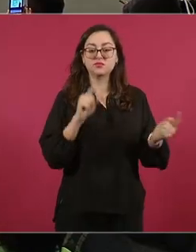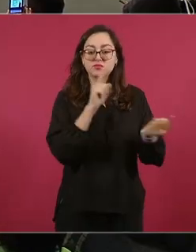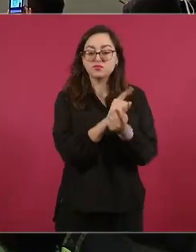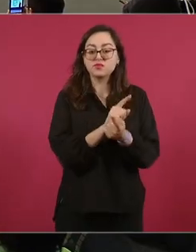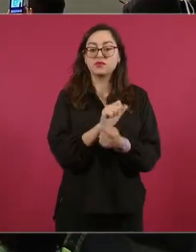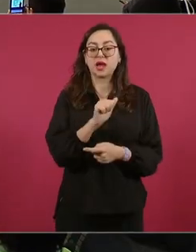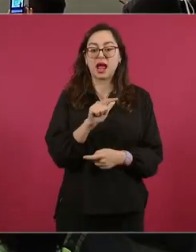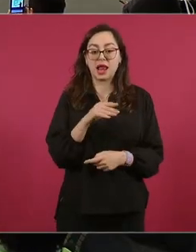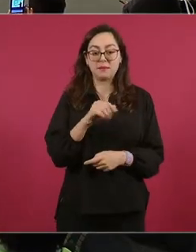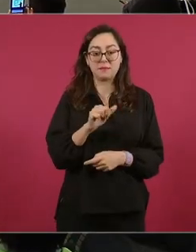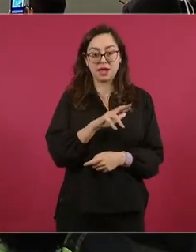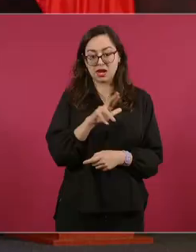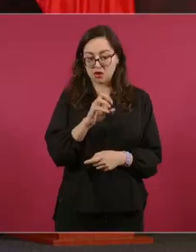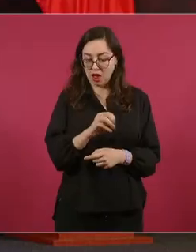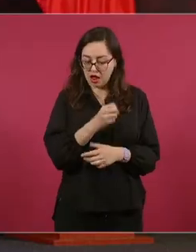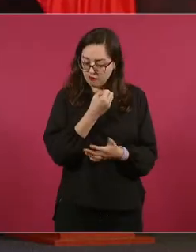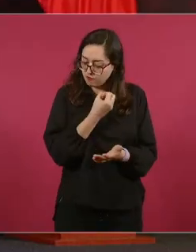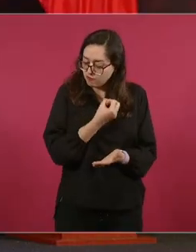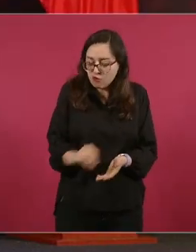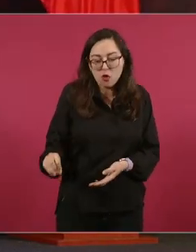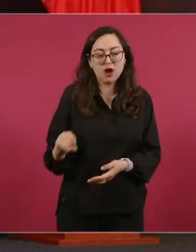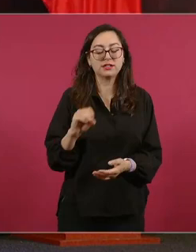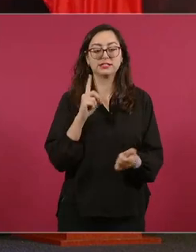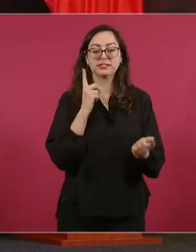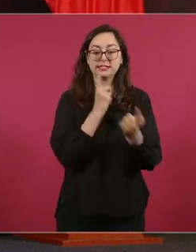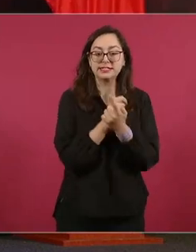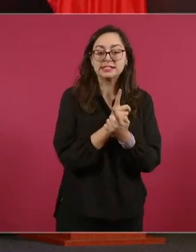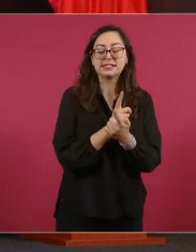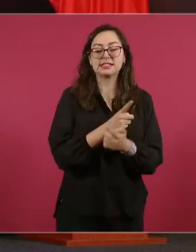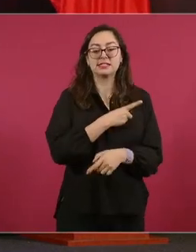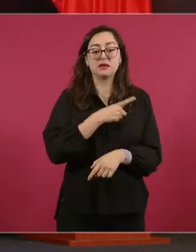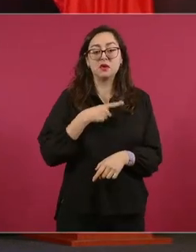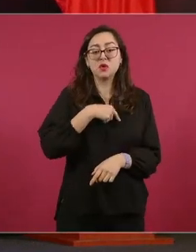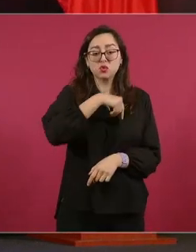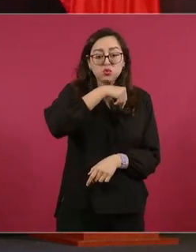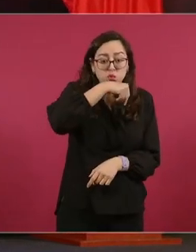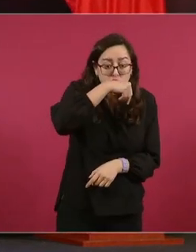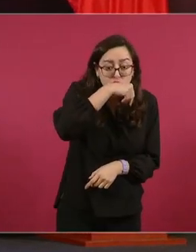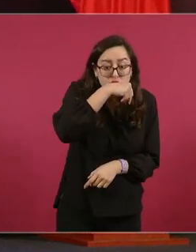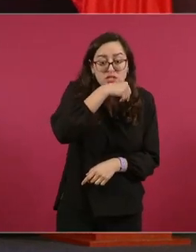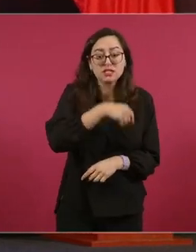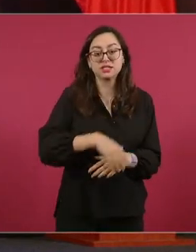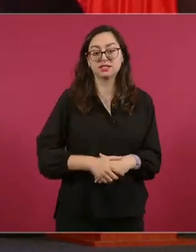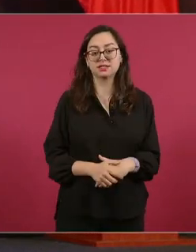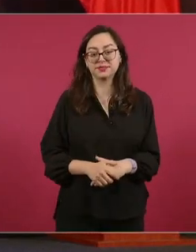Almagro, tienen que ir ahí al besamanos con Almagro.